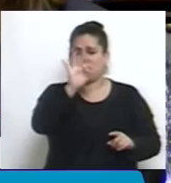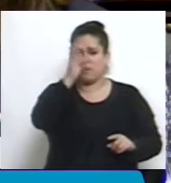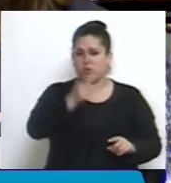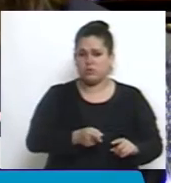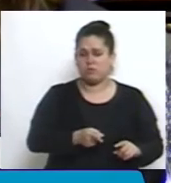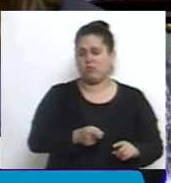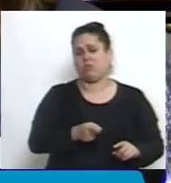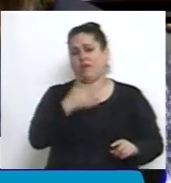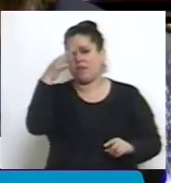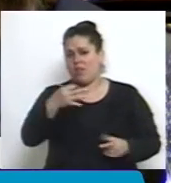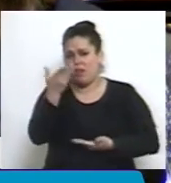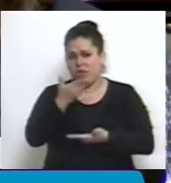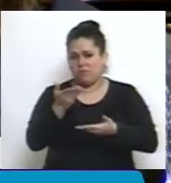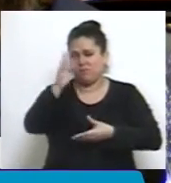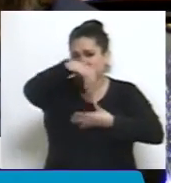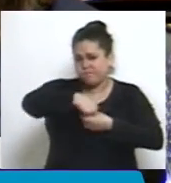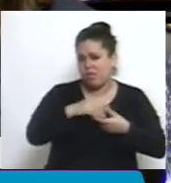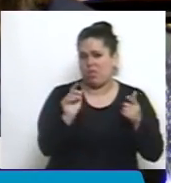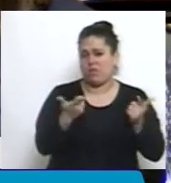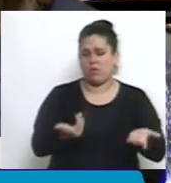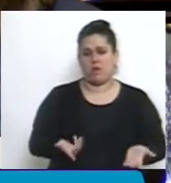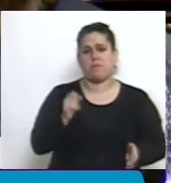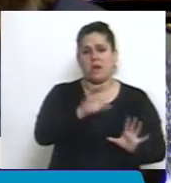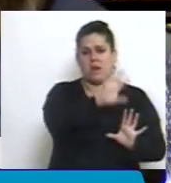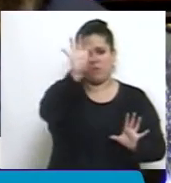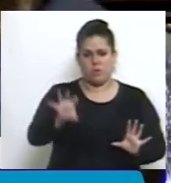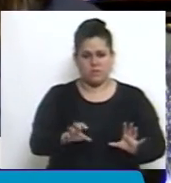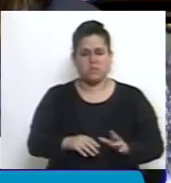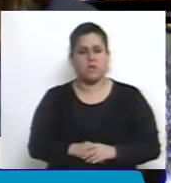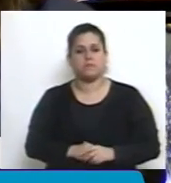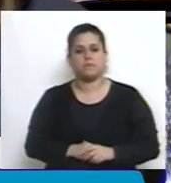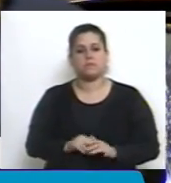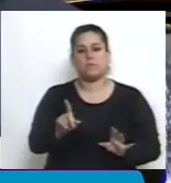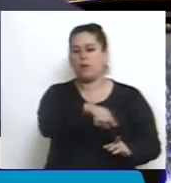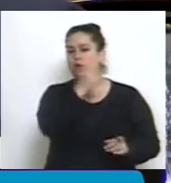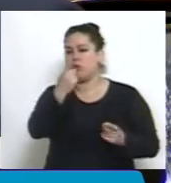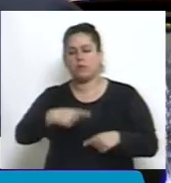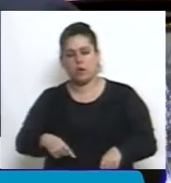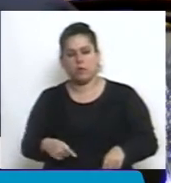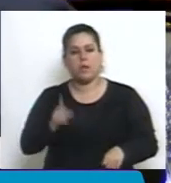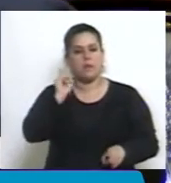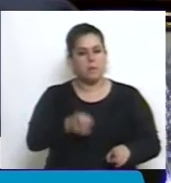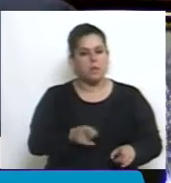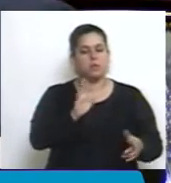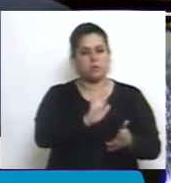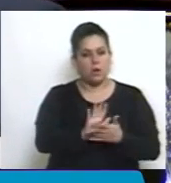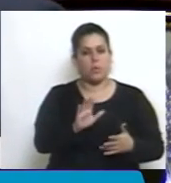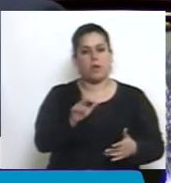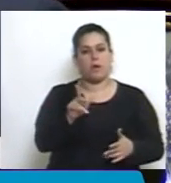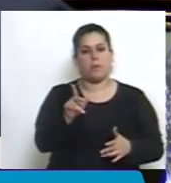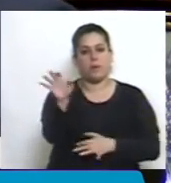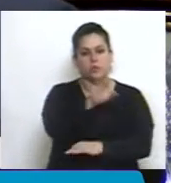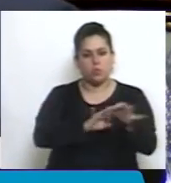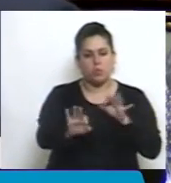sea coparticipable a las provincias. Y otra cuestión es la cuestión en el